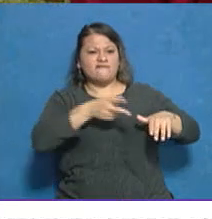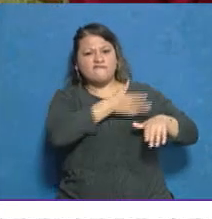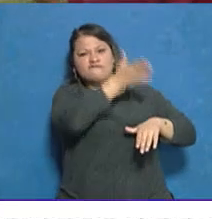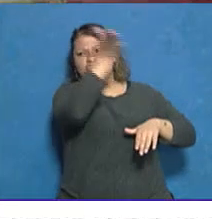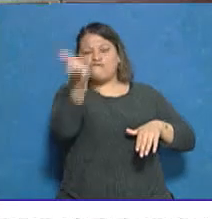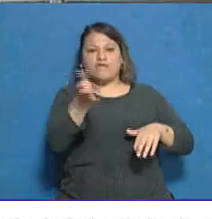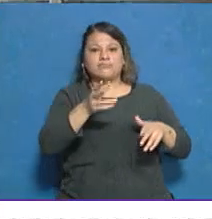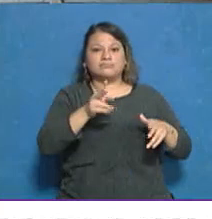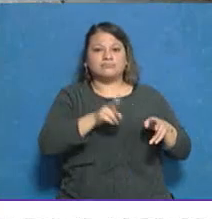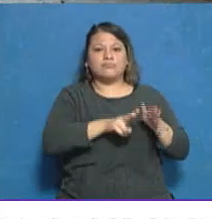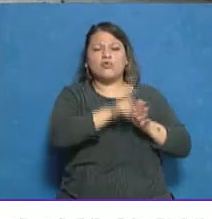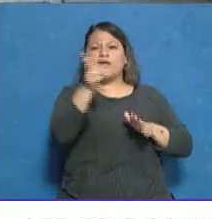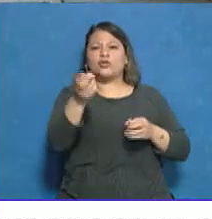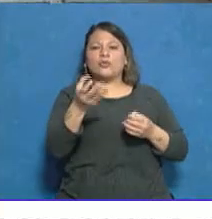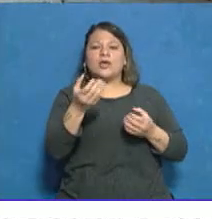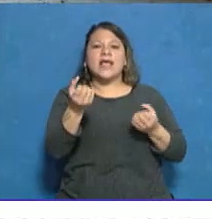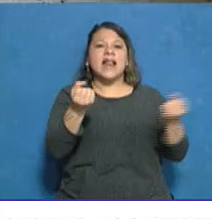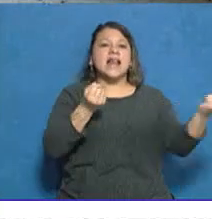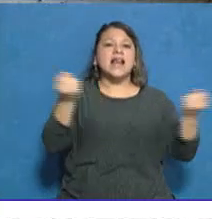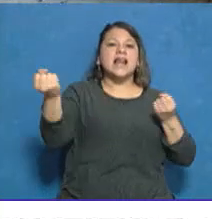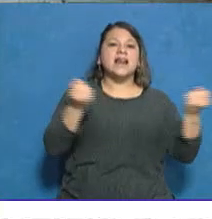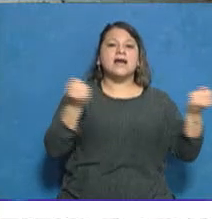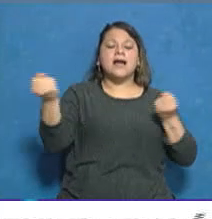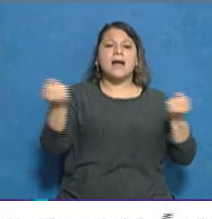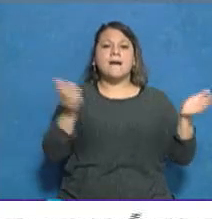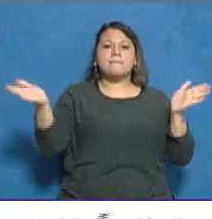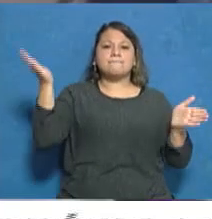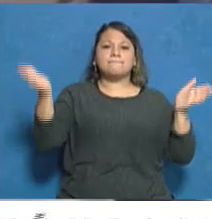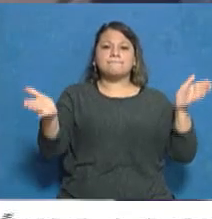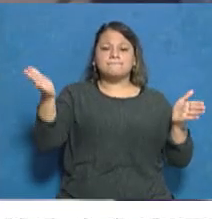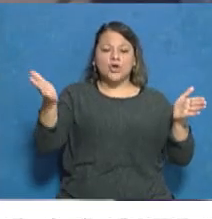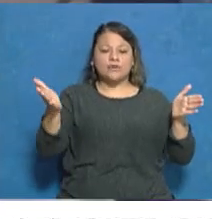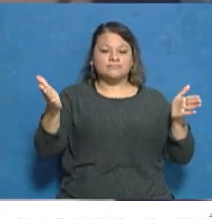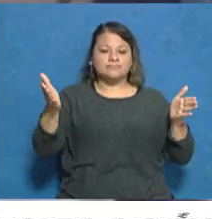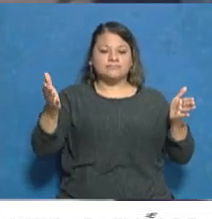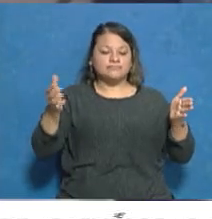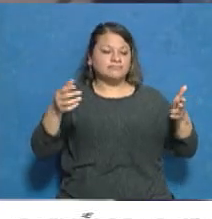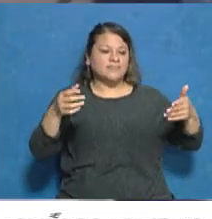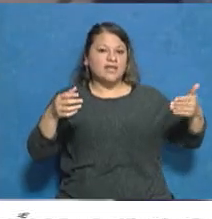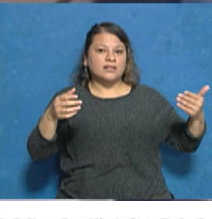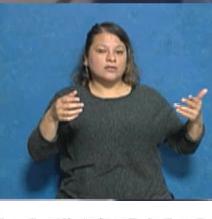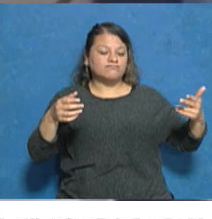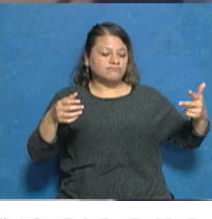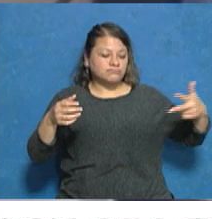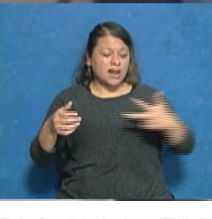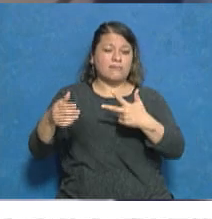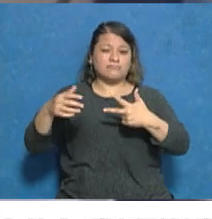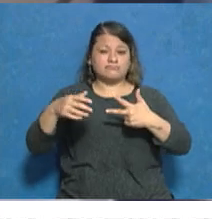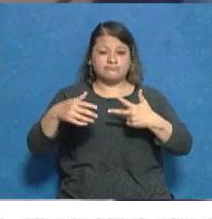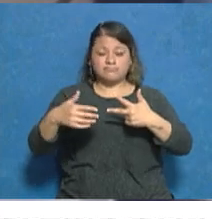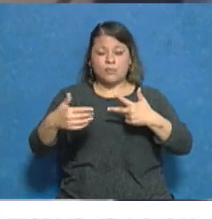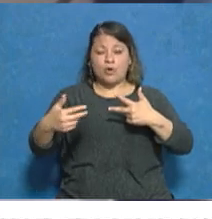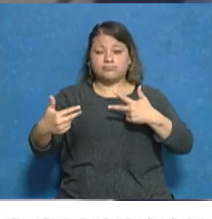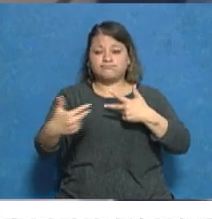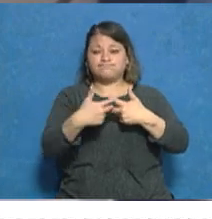camión, por qué no se detiene, y entiende que el camión había entorpecido el tráfico, él tuvo que ver el golpe. Es importante colocar al camión en escena porque